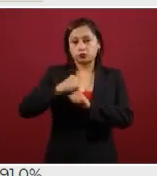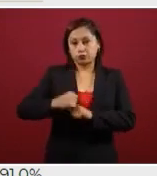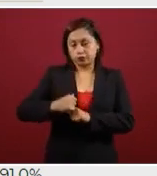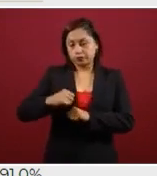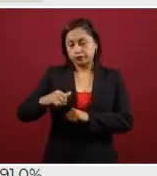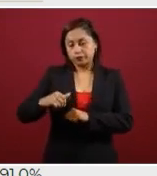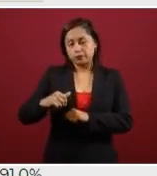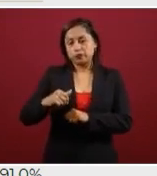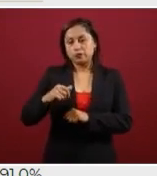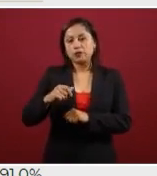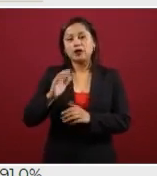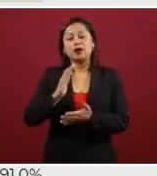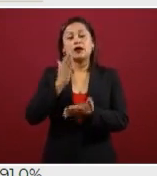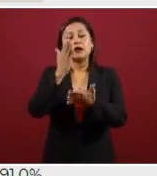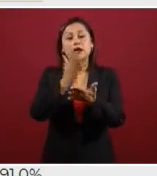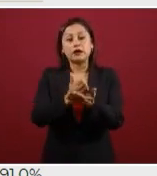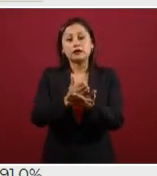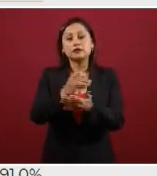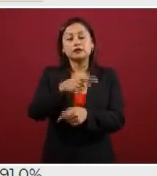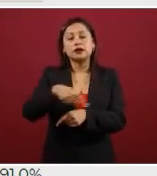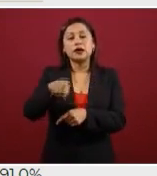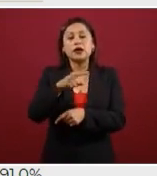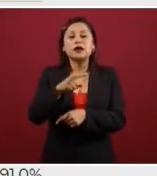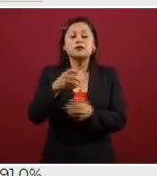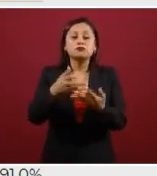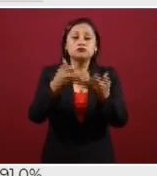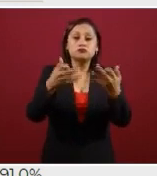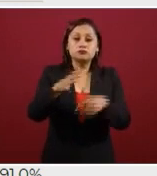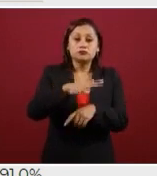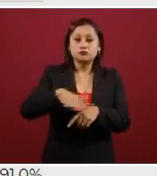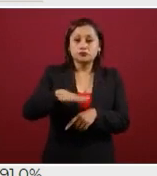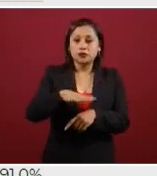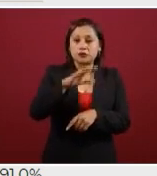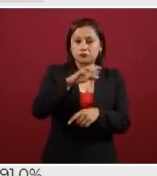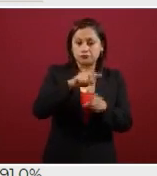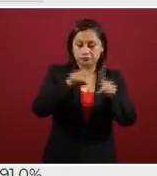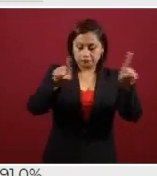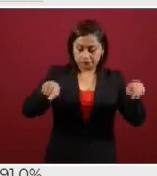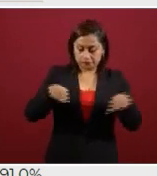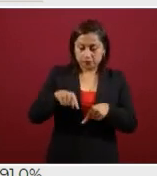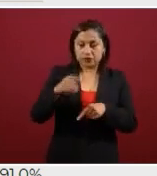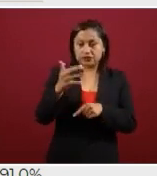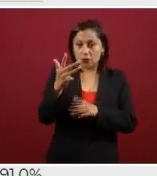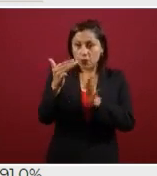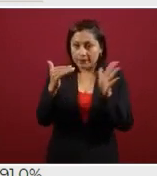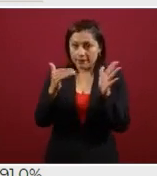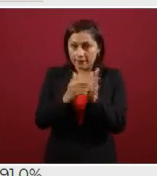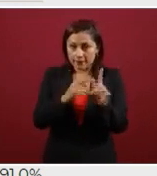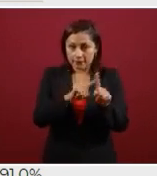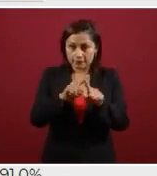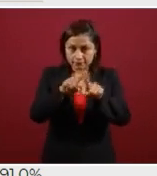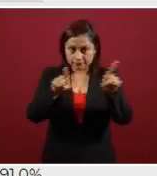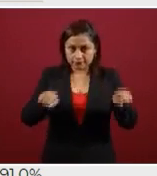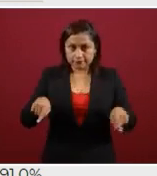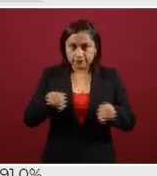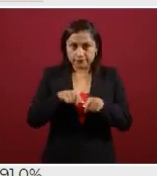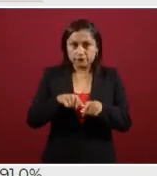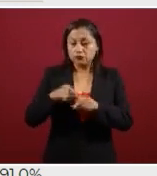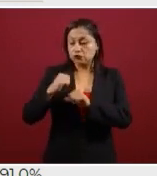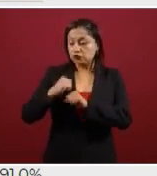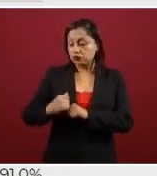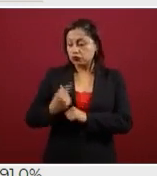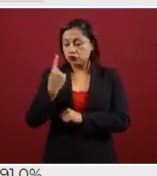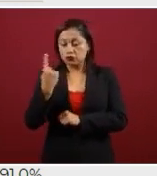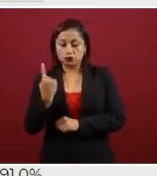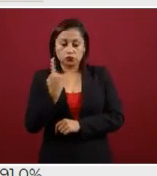se va a encargar, algunos todavía les falta completar territorio, de 50 mil hectáreas. Nos responde por 20 mil sembradores,